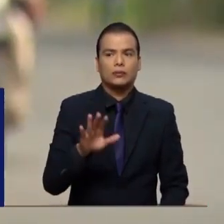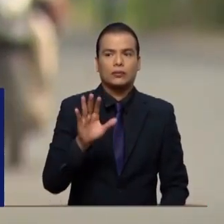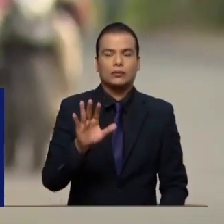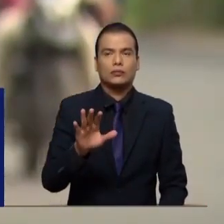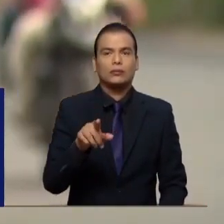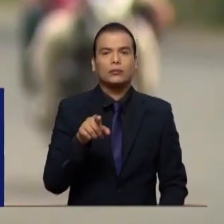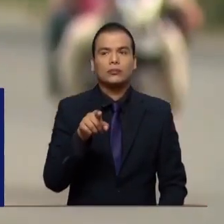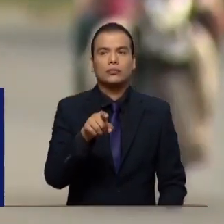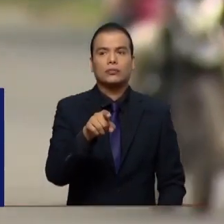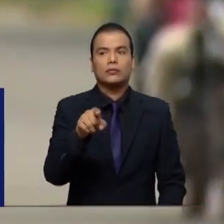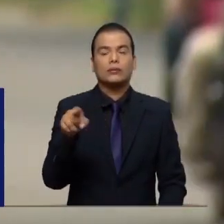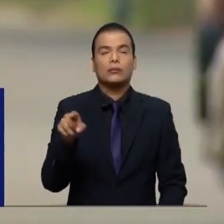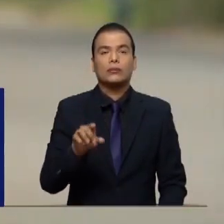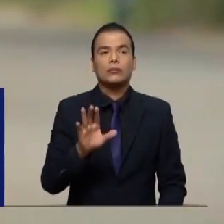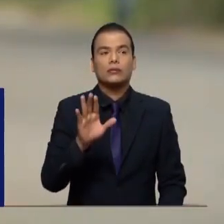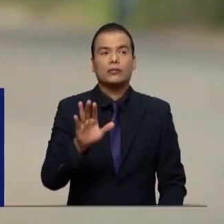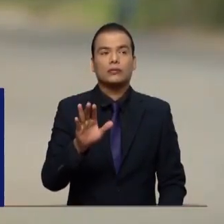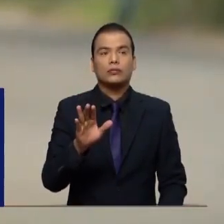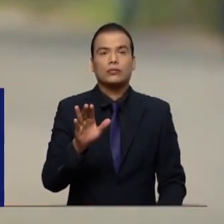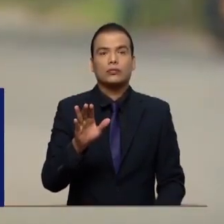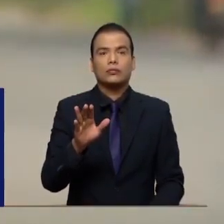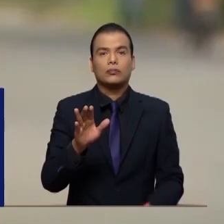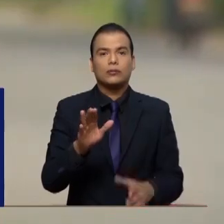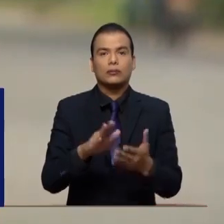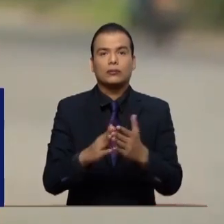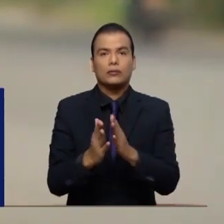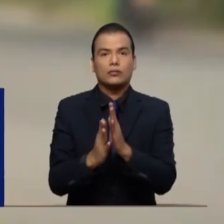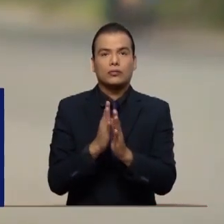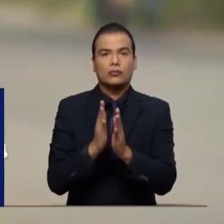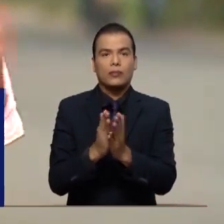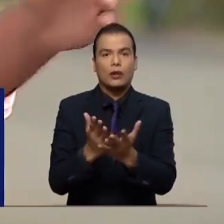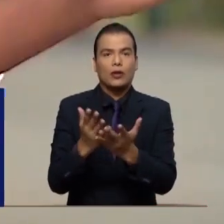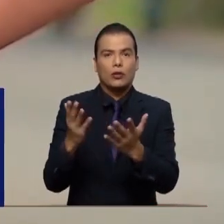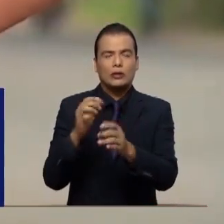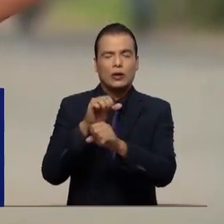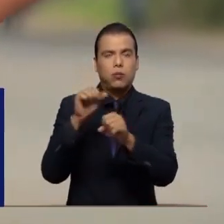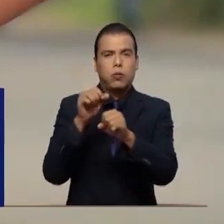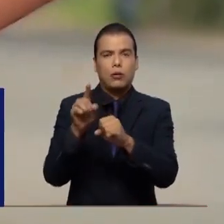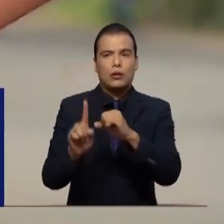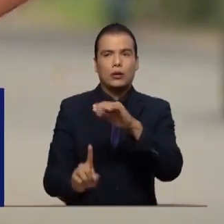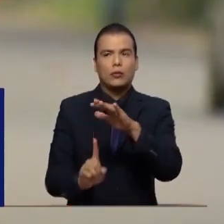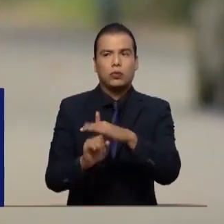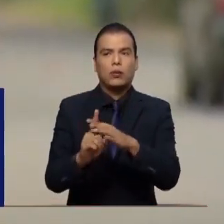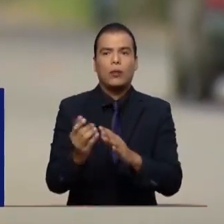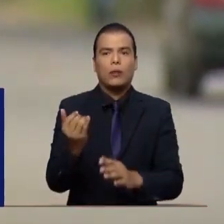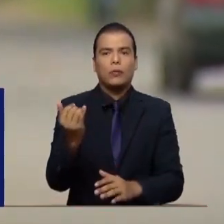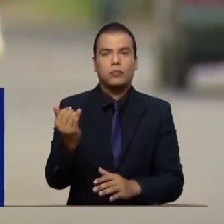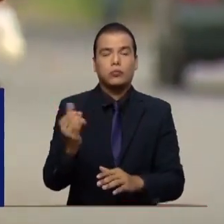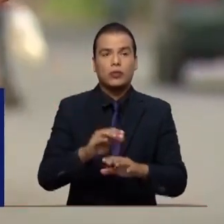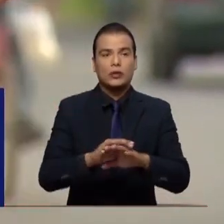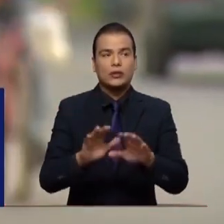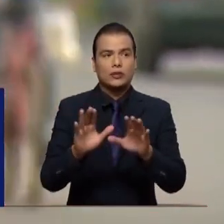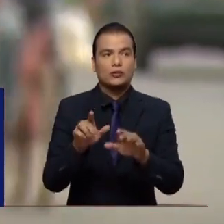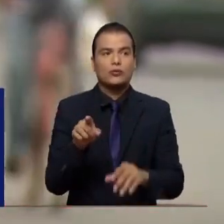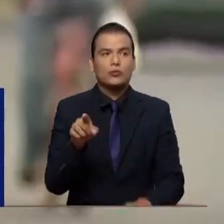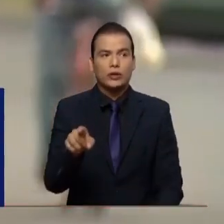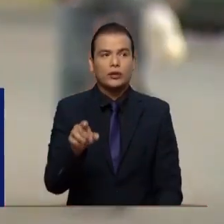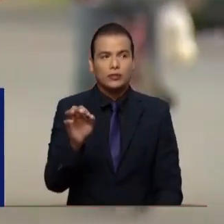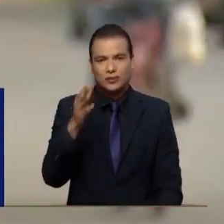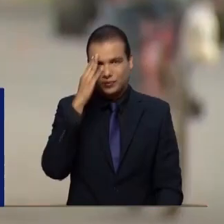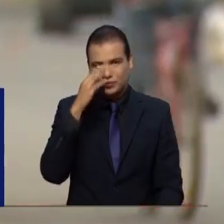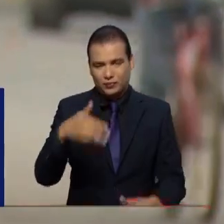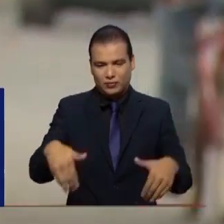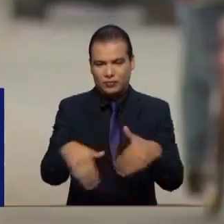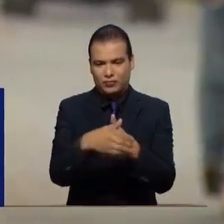no han determinado qué tipo de material se utilizó, fue abandonado. Es precisamente en la vía que comunica del casco urbano de Jamundí, allí en